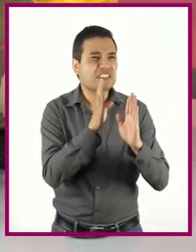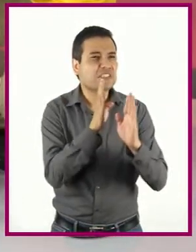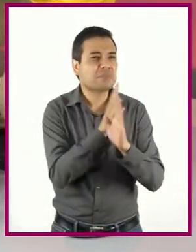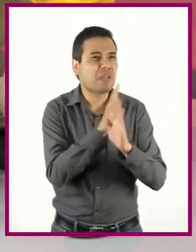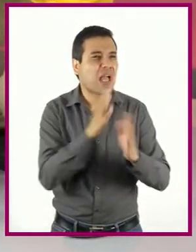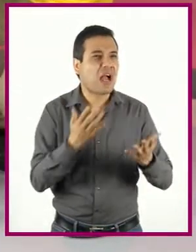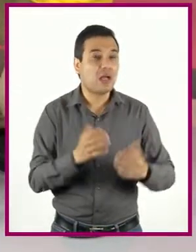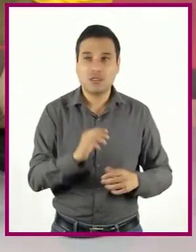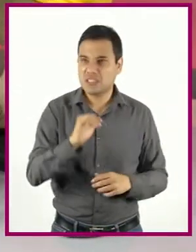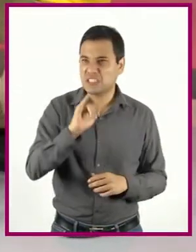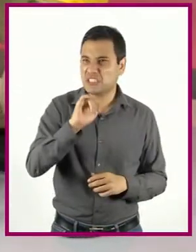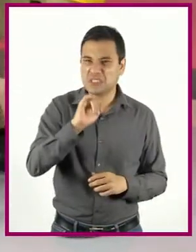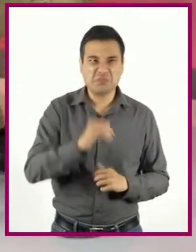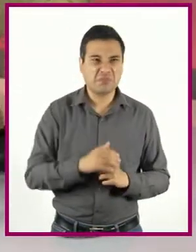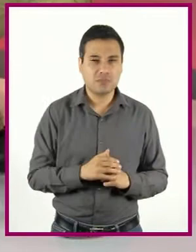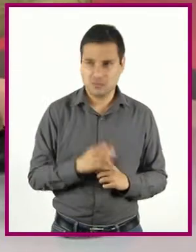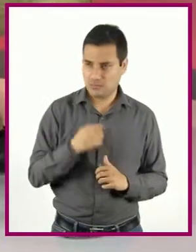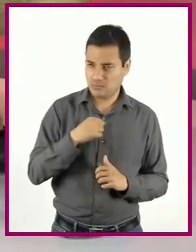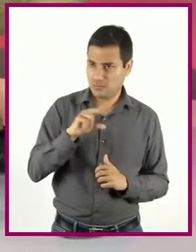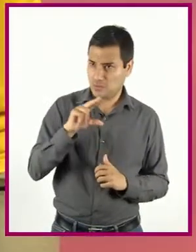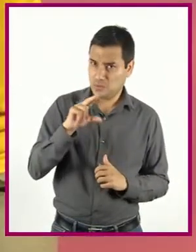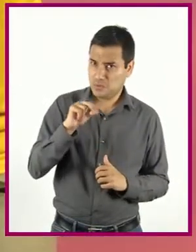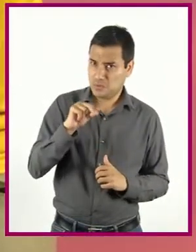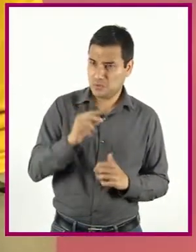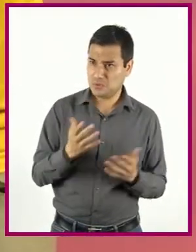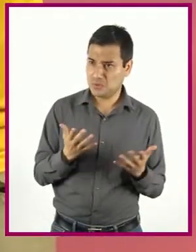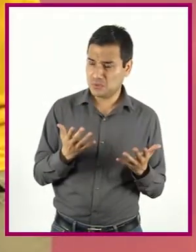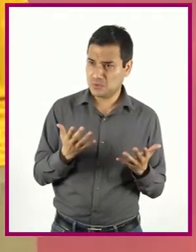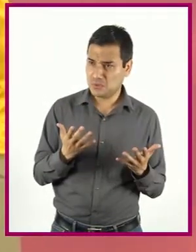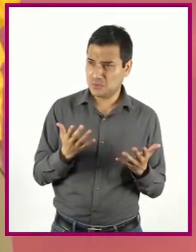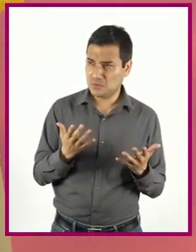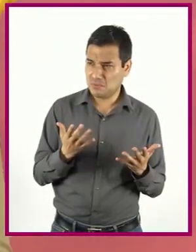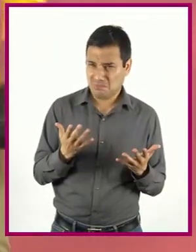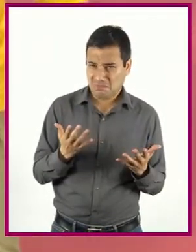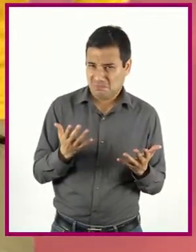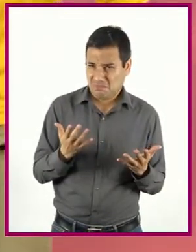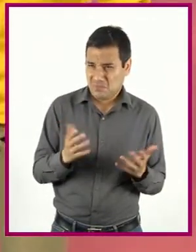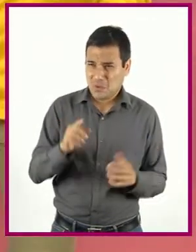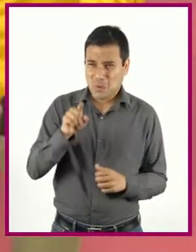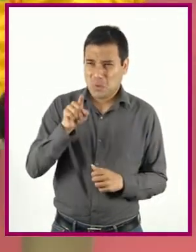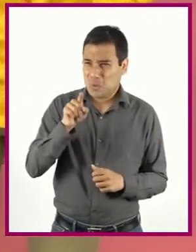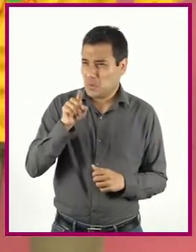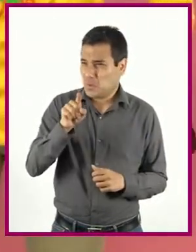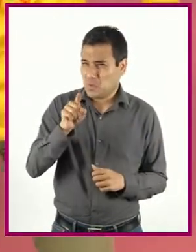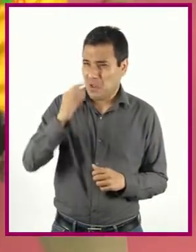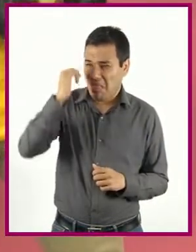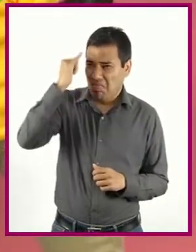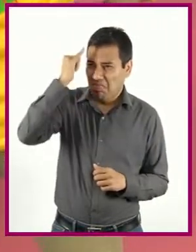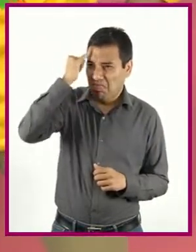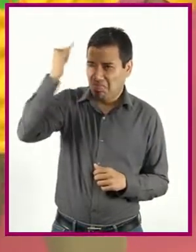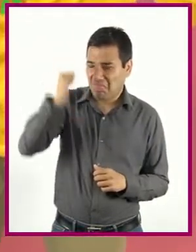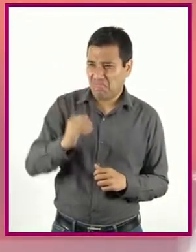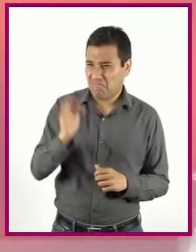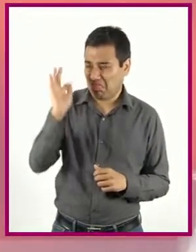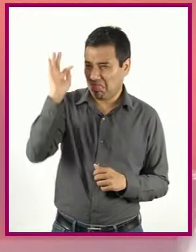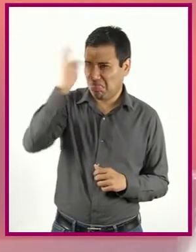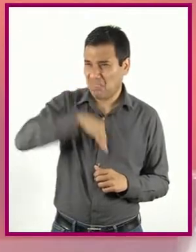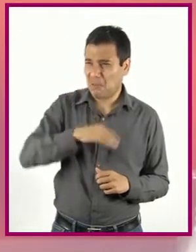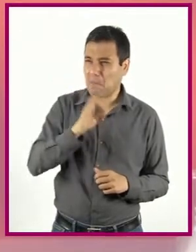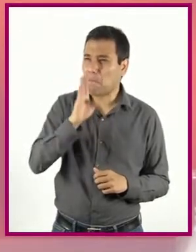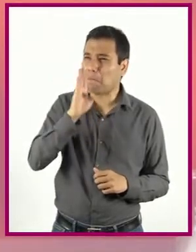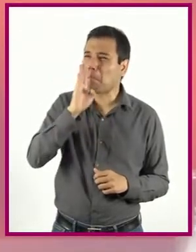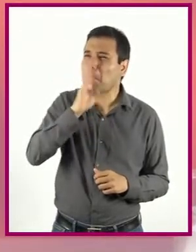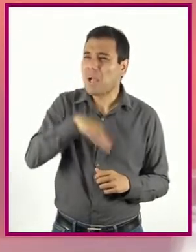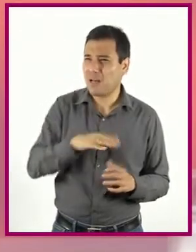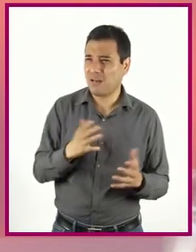¡Sí! ¡Claro que no! Es fácil deducir tu plan a partir del conocimiento. Es más,